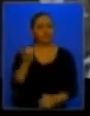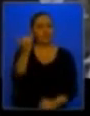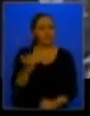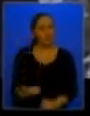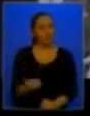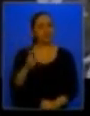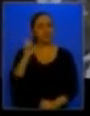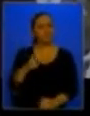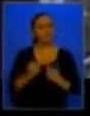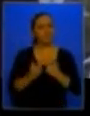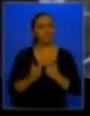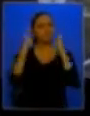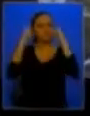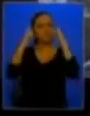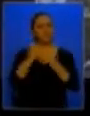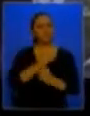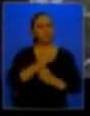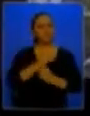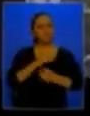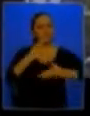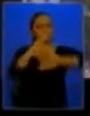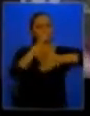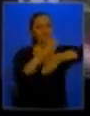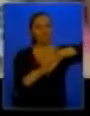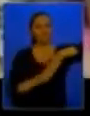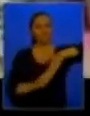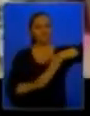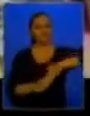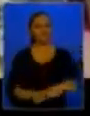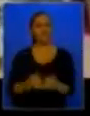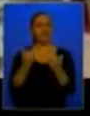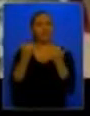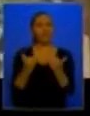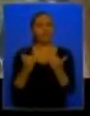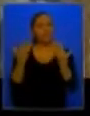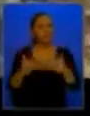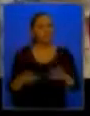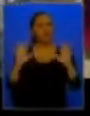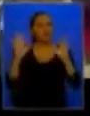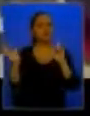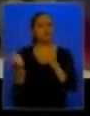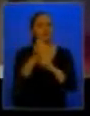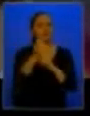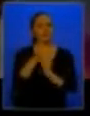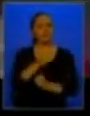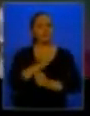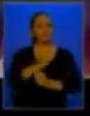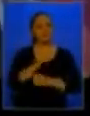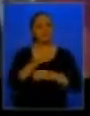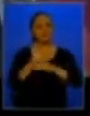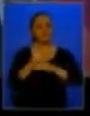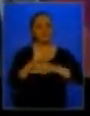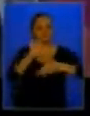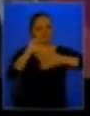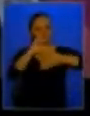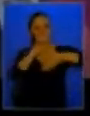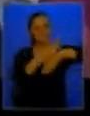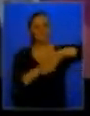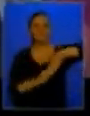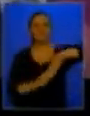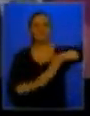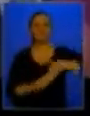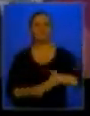de la liberación de los pueblos de la América Latina. Llegó la hora de nuestra patria grande. Ahora